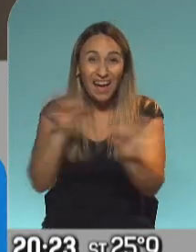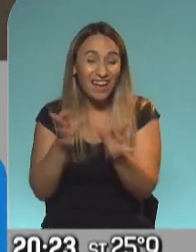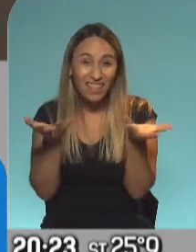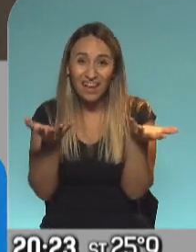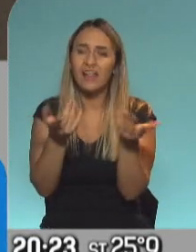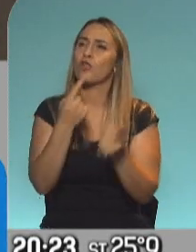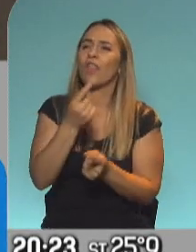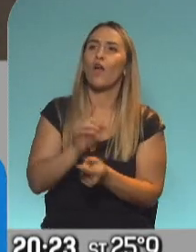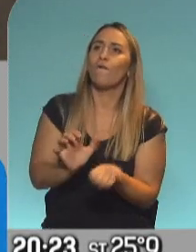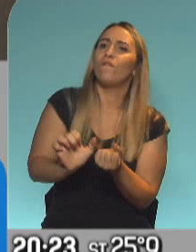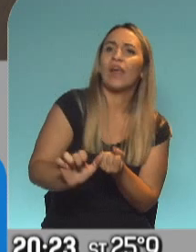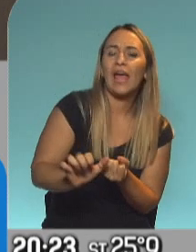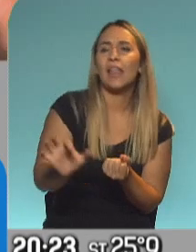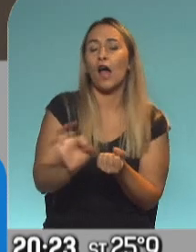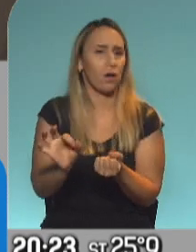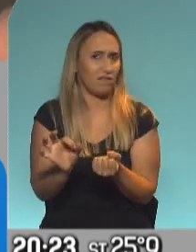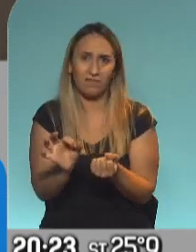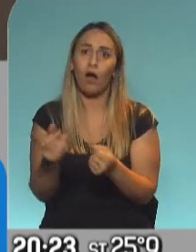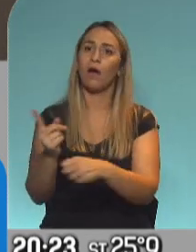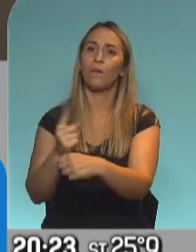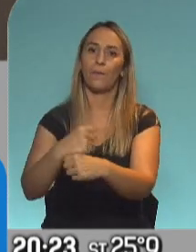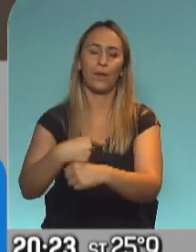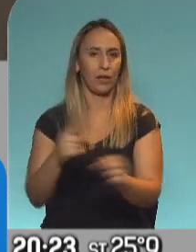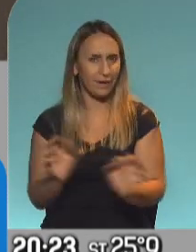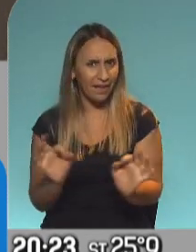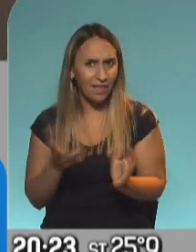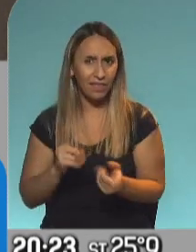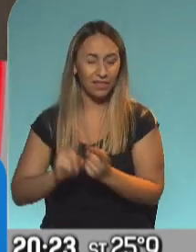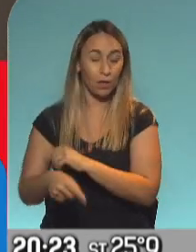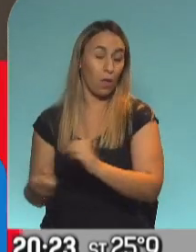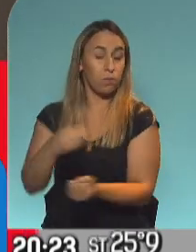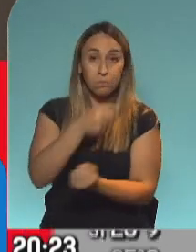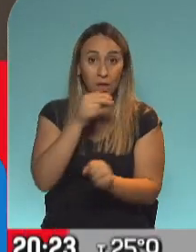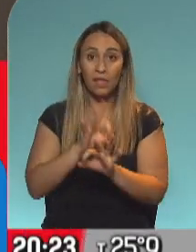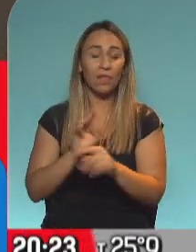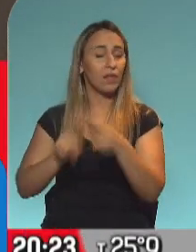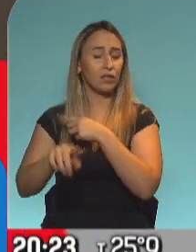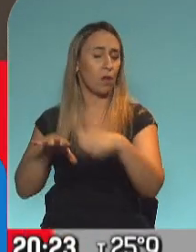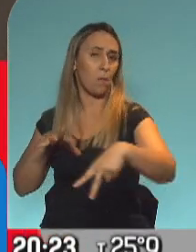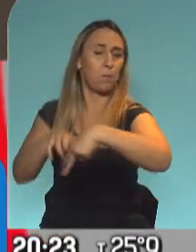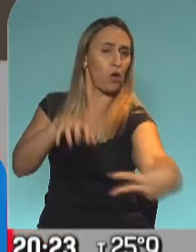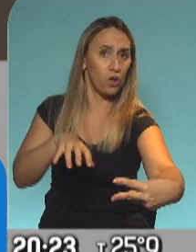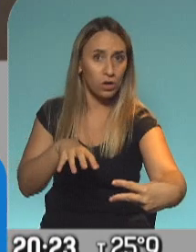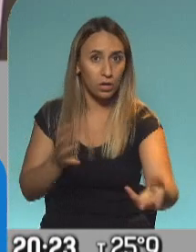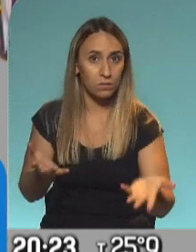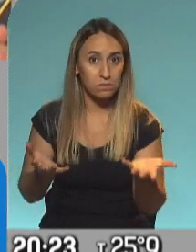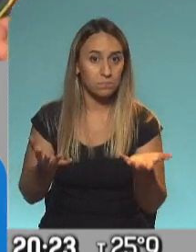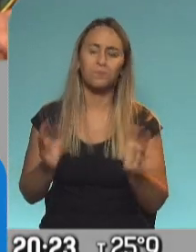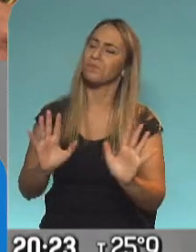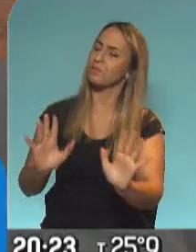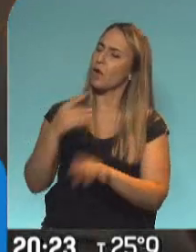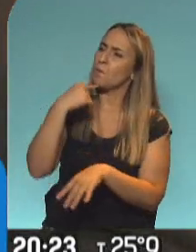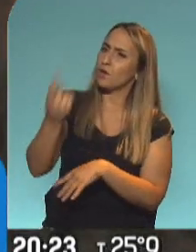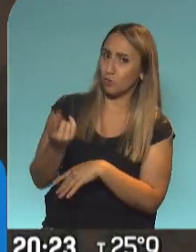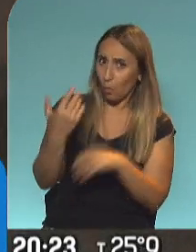de haber frenado, ni hablemos, doctor, de reducir la velocidad, ¿no? ¿Puede ser que ahora, bueno, ya declaró y el juzgado tiene 10 días